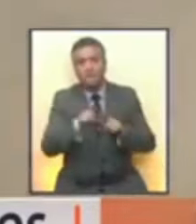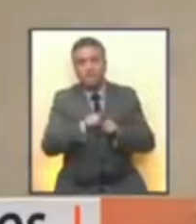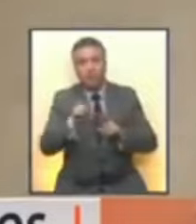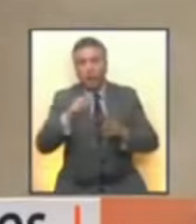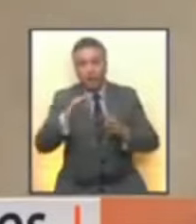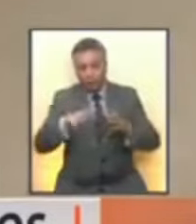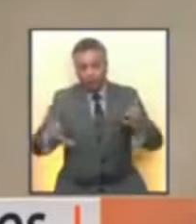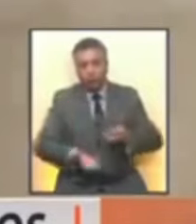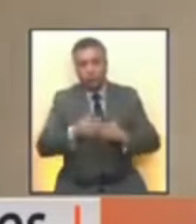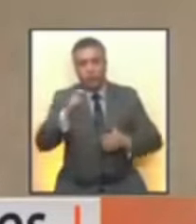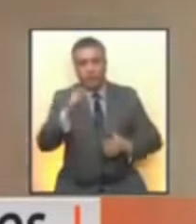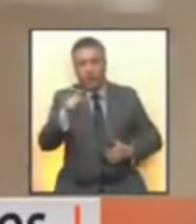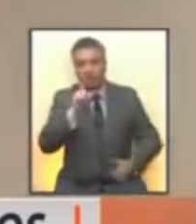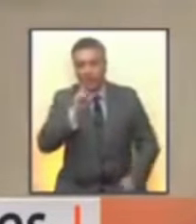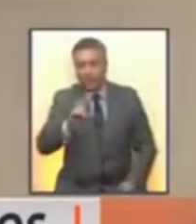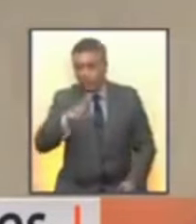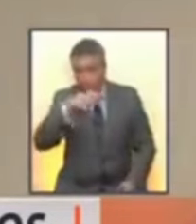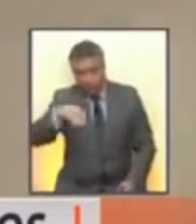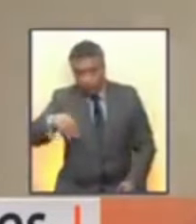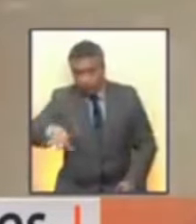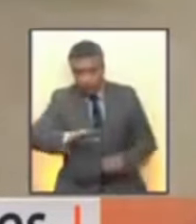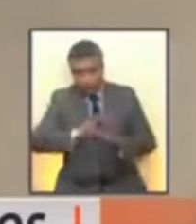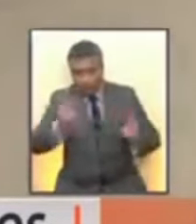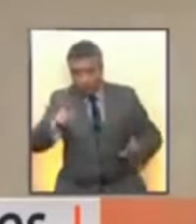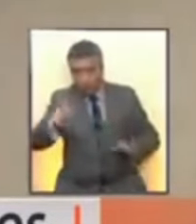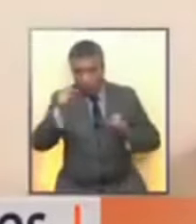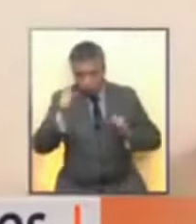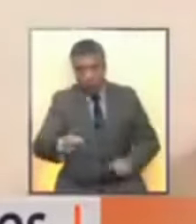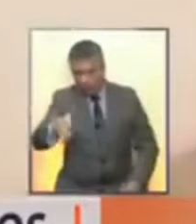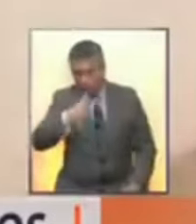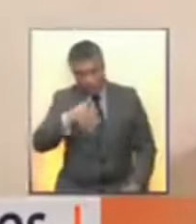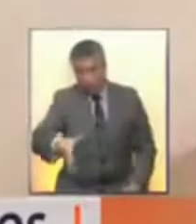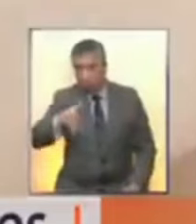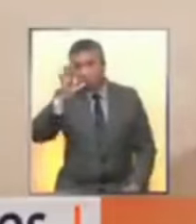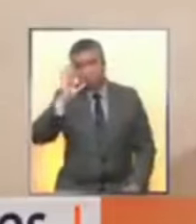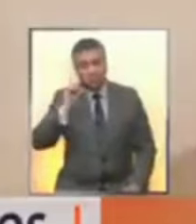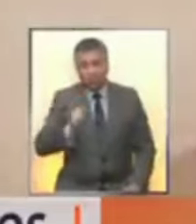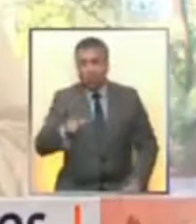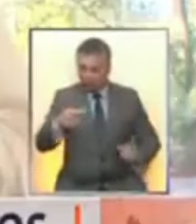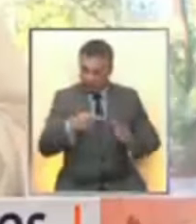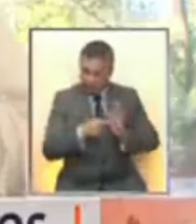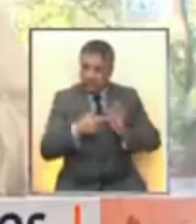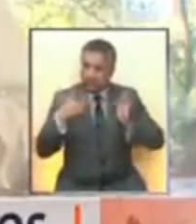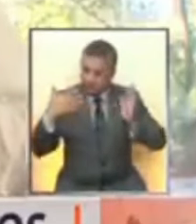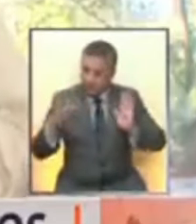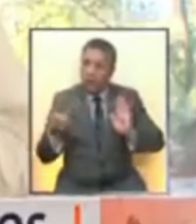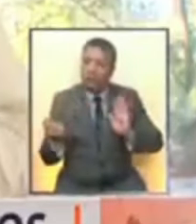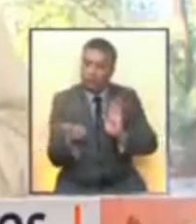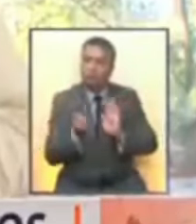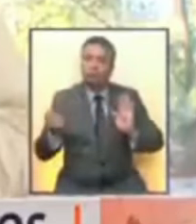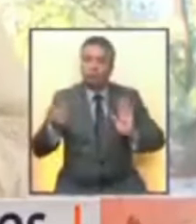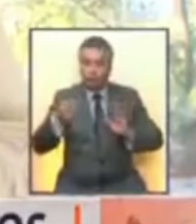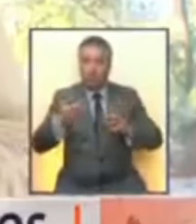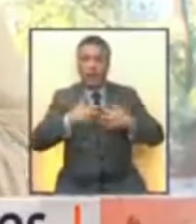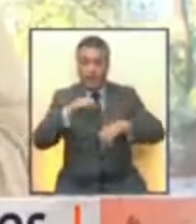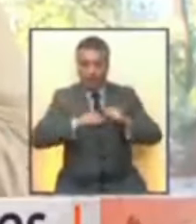Al disolverse la bolsa, que es inocua, tú si quieres te puedes tomar el agua. Esto está certificado por una empresa multinacional que